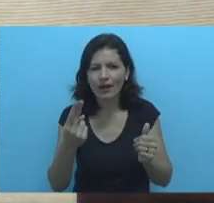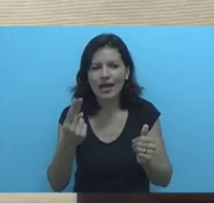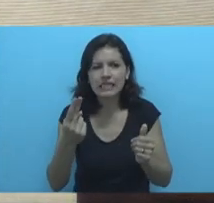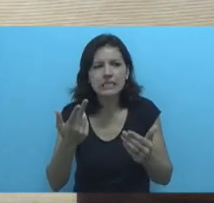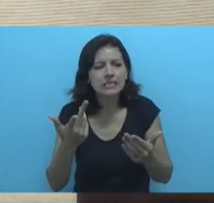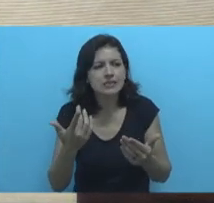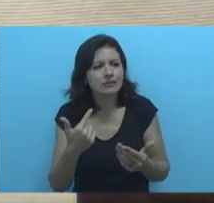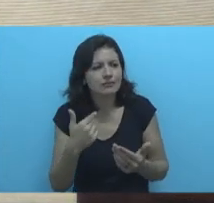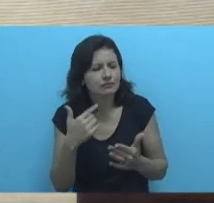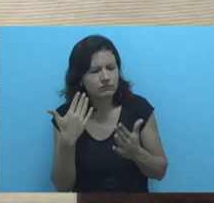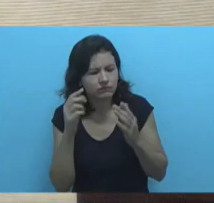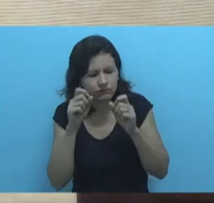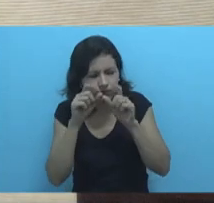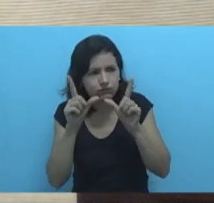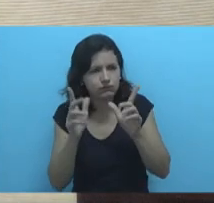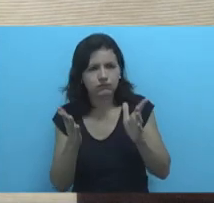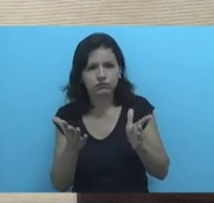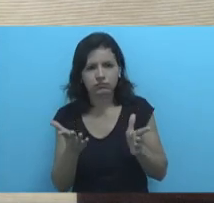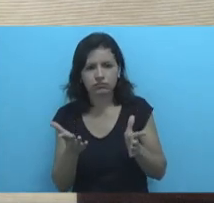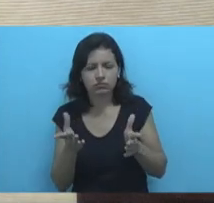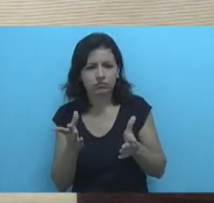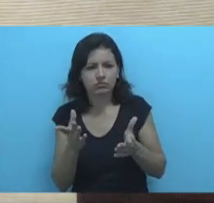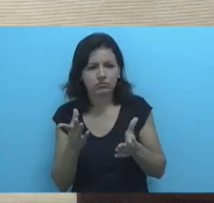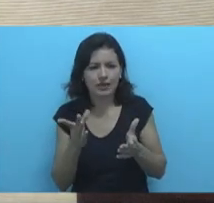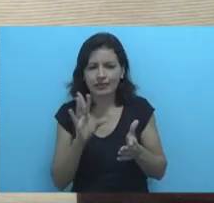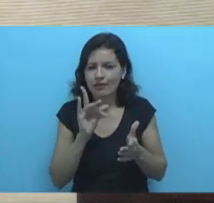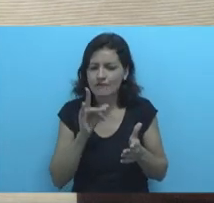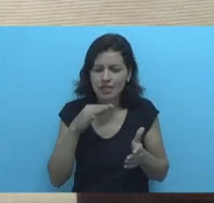Pero bueno, reconocerte todo lo que hiciste,